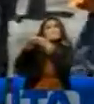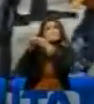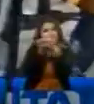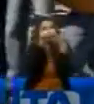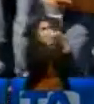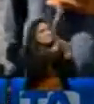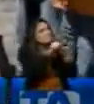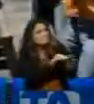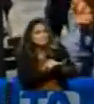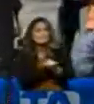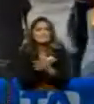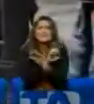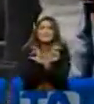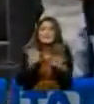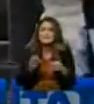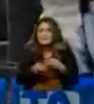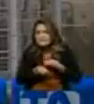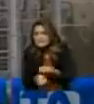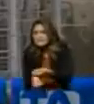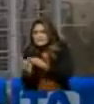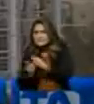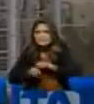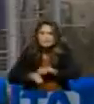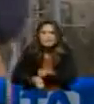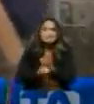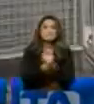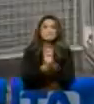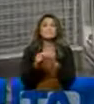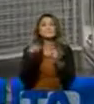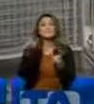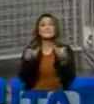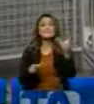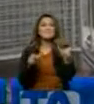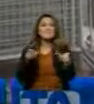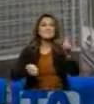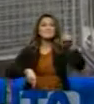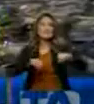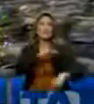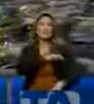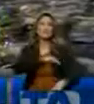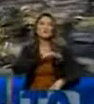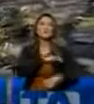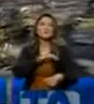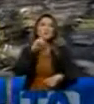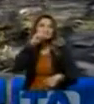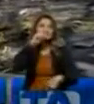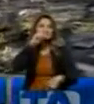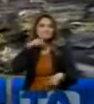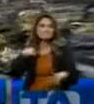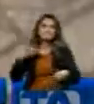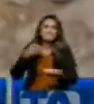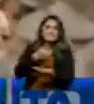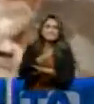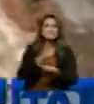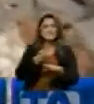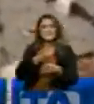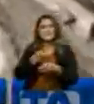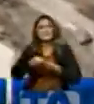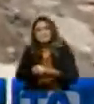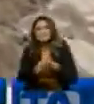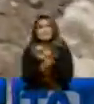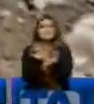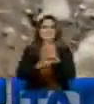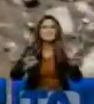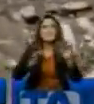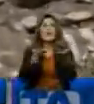Empleados municipales retiraron las vallas que intentaron proteger al casco colonial y los escombros que dejaron los manifestantes. Las veredas